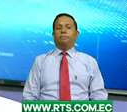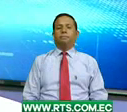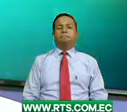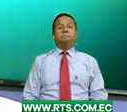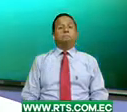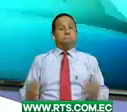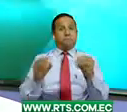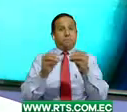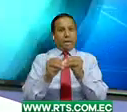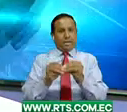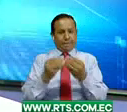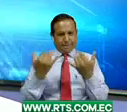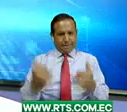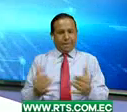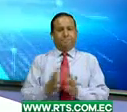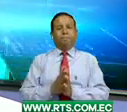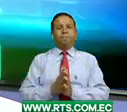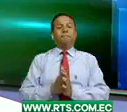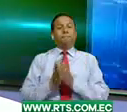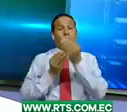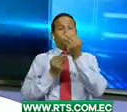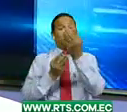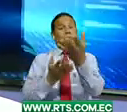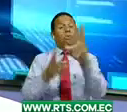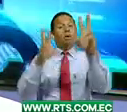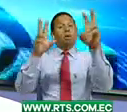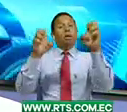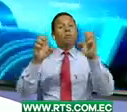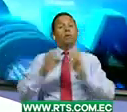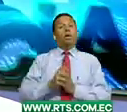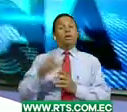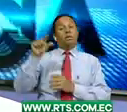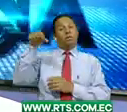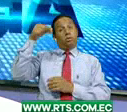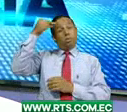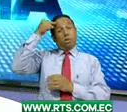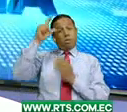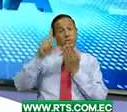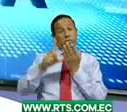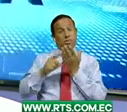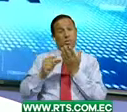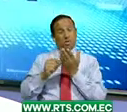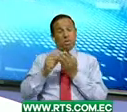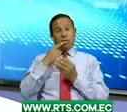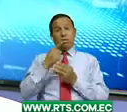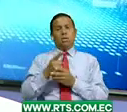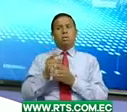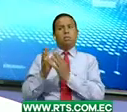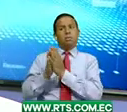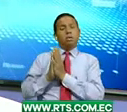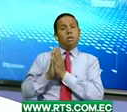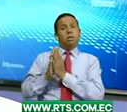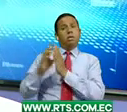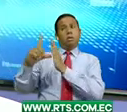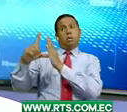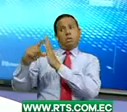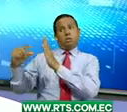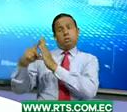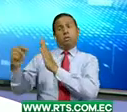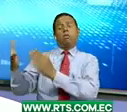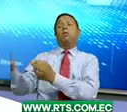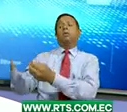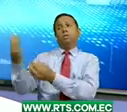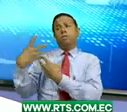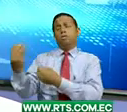Estamos de regreso, queridos amigos, para informarles que el Ministerio de Gobierno solicitará información al Servicio de Rentas Internas